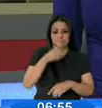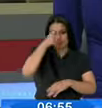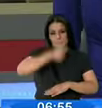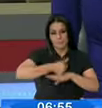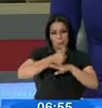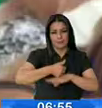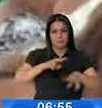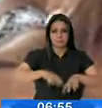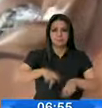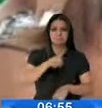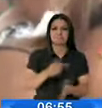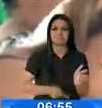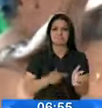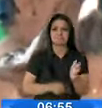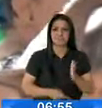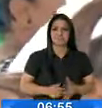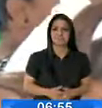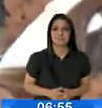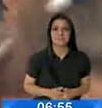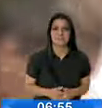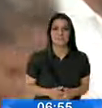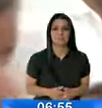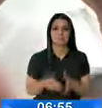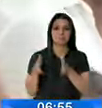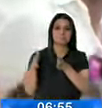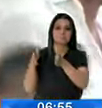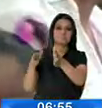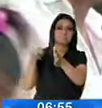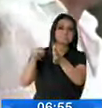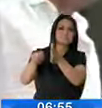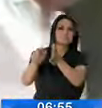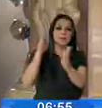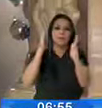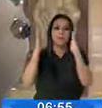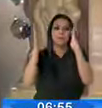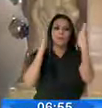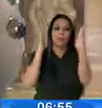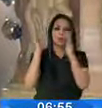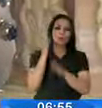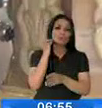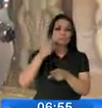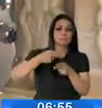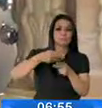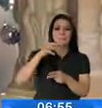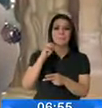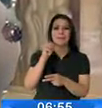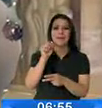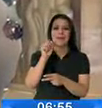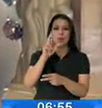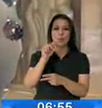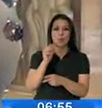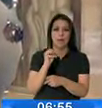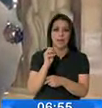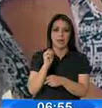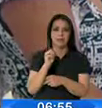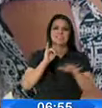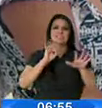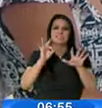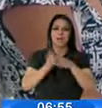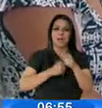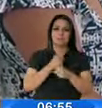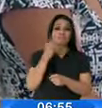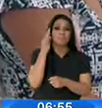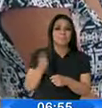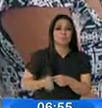percance. En la morgue de Babahoyo permanecía el cuerpo de Maura León, de 67 años, una pastora evangélica